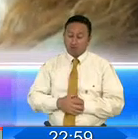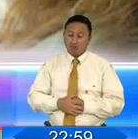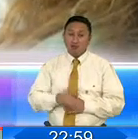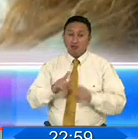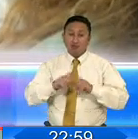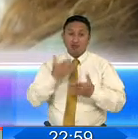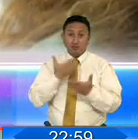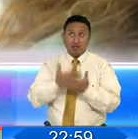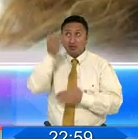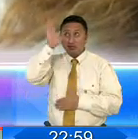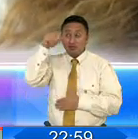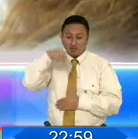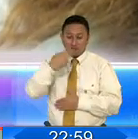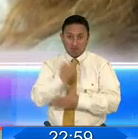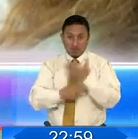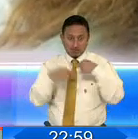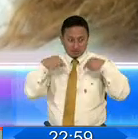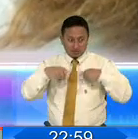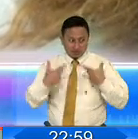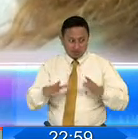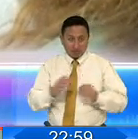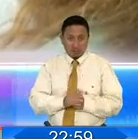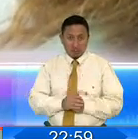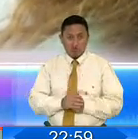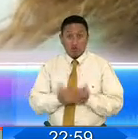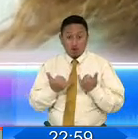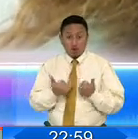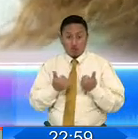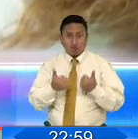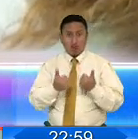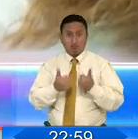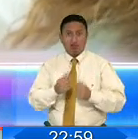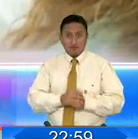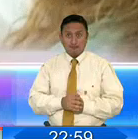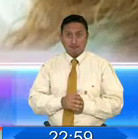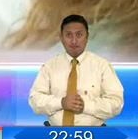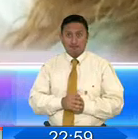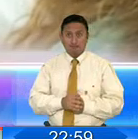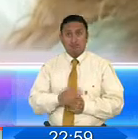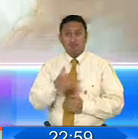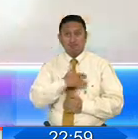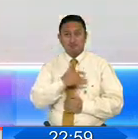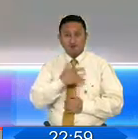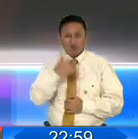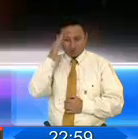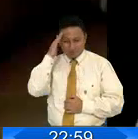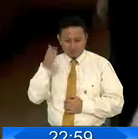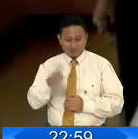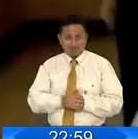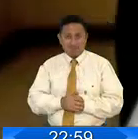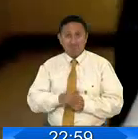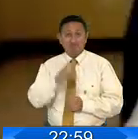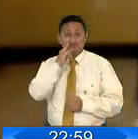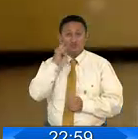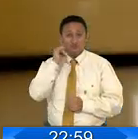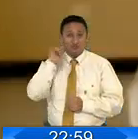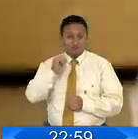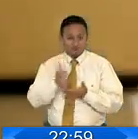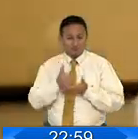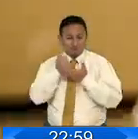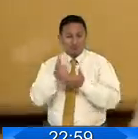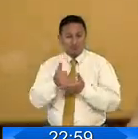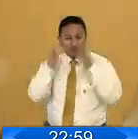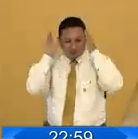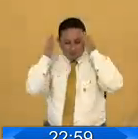a Dios aquí están mis hijos, están hasta el momento estables, que es lo que más me interesa. Los pequeños seguirán siendo atendidos